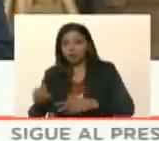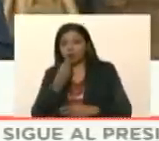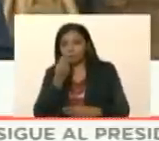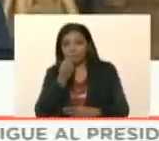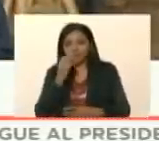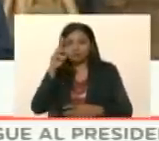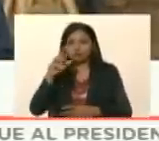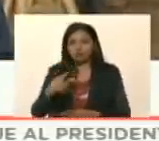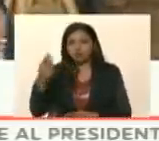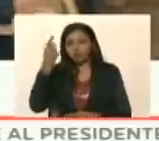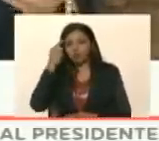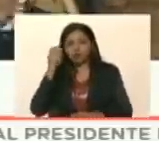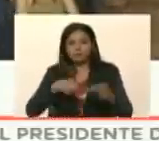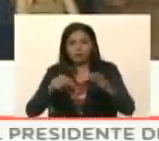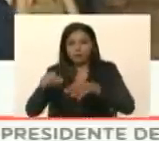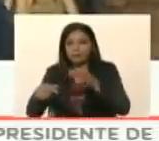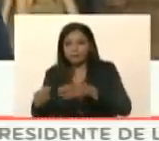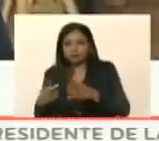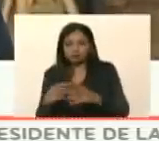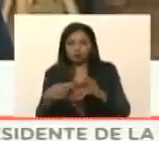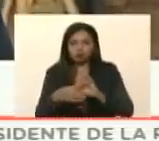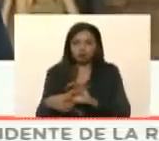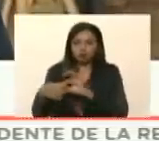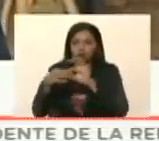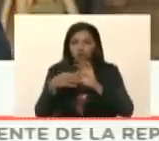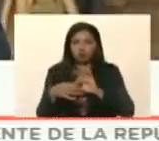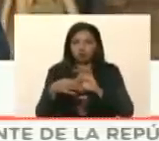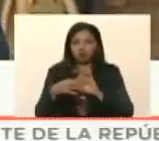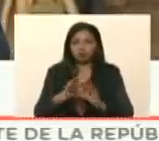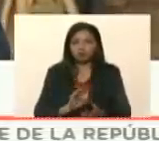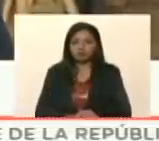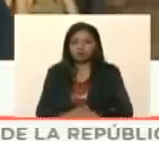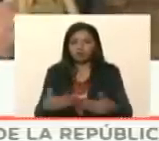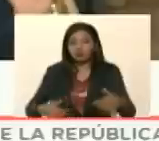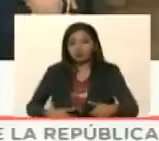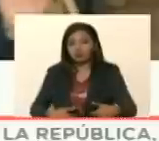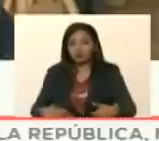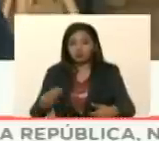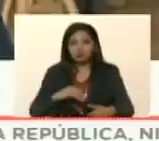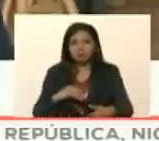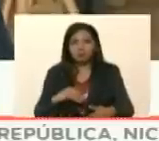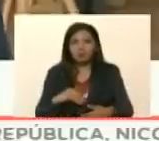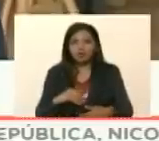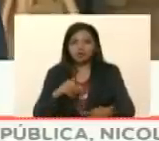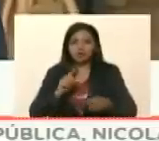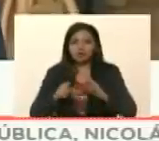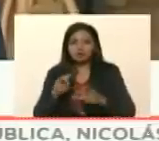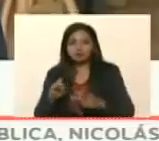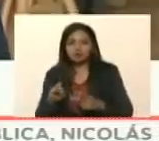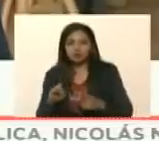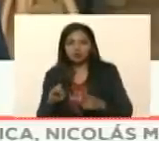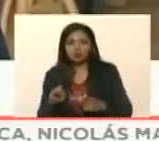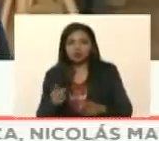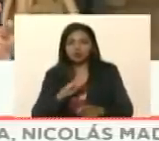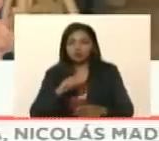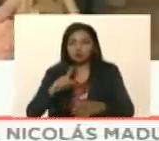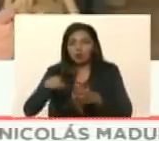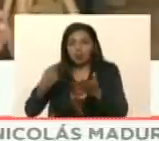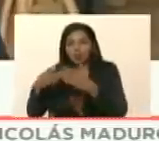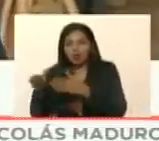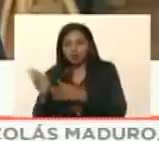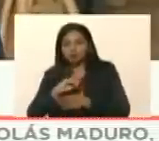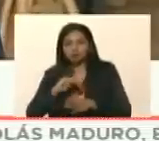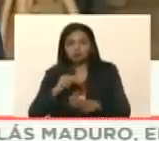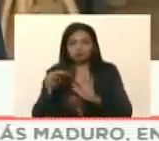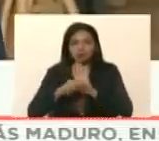todos los días, sembrando, produciendo, articulando. Un esfuerzo tremendo, titánico. Pero por otro lado, mantenemos toda la